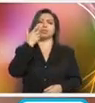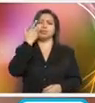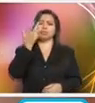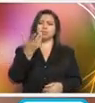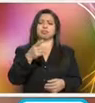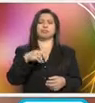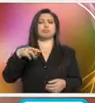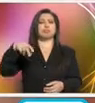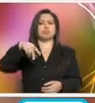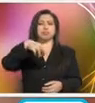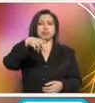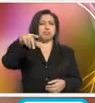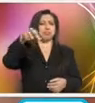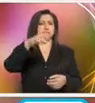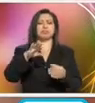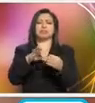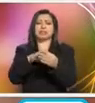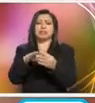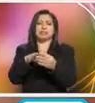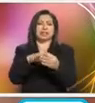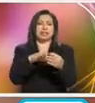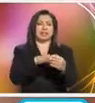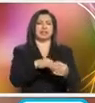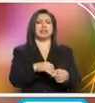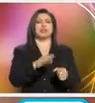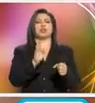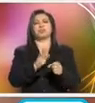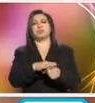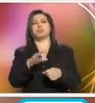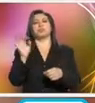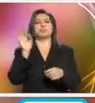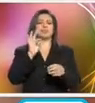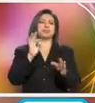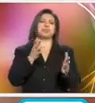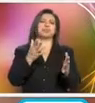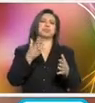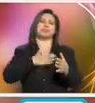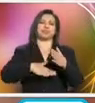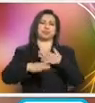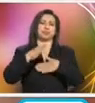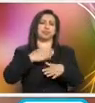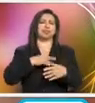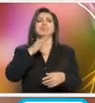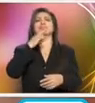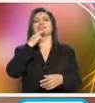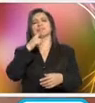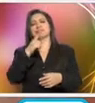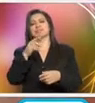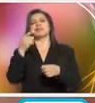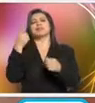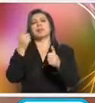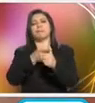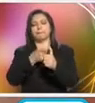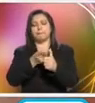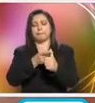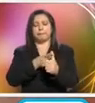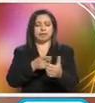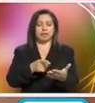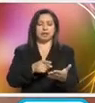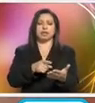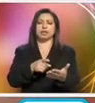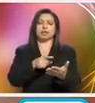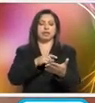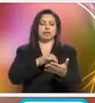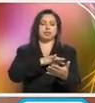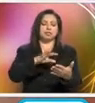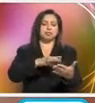cortas, porque hemos hablado mucho también, ¿no? De caminar por las calles de la ciudad, pues qué mejor que consultarlo y realmente visitar los museos que están disponibles y